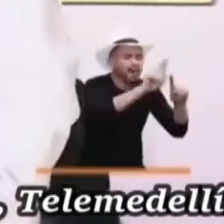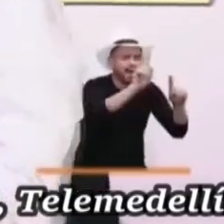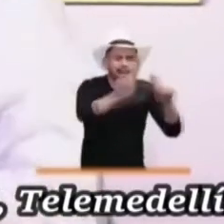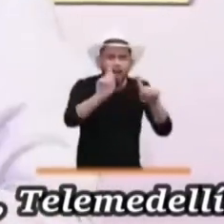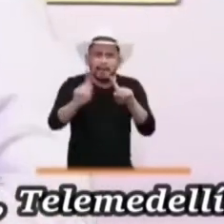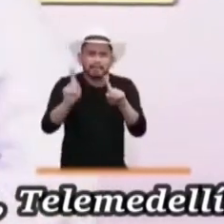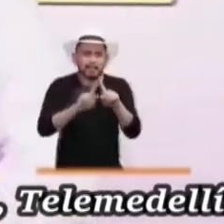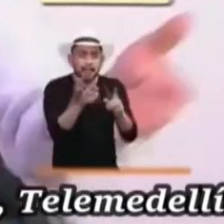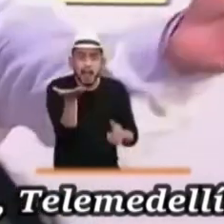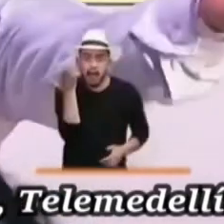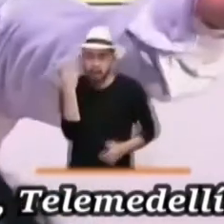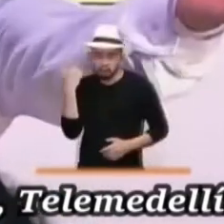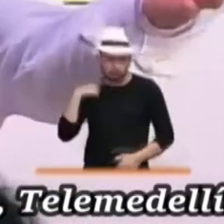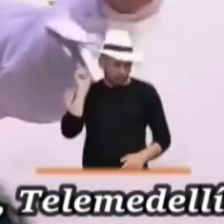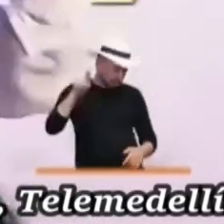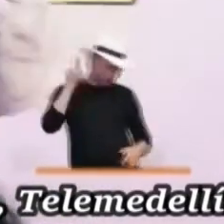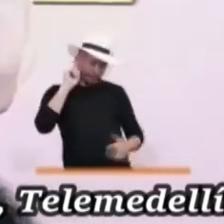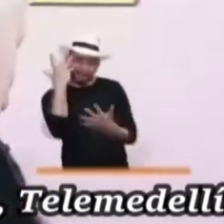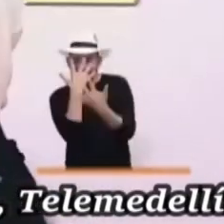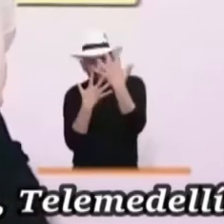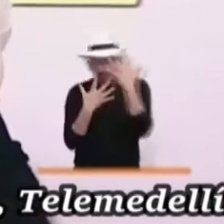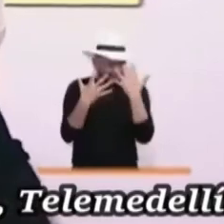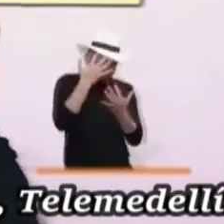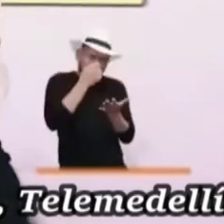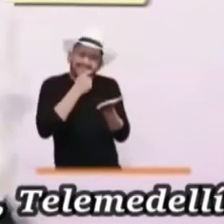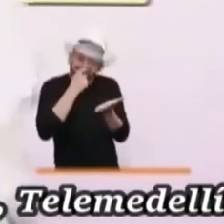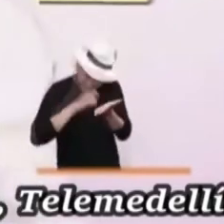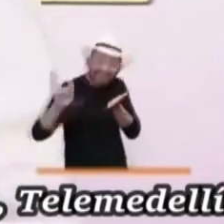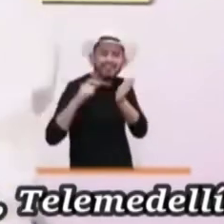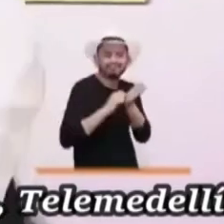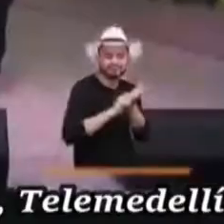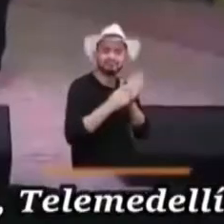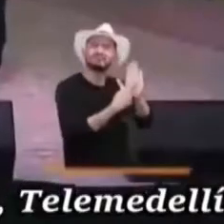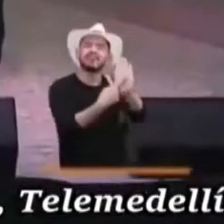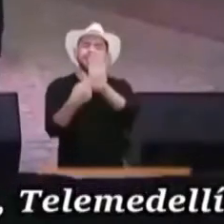compré borracho para la feria de las flores?